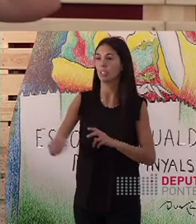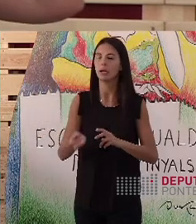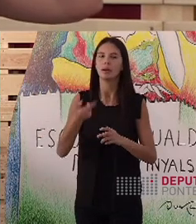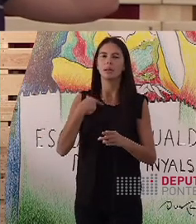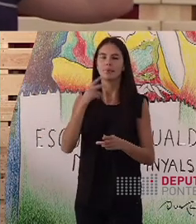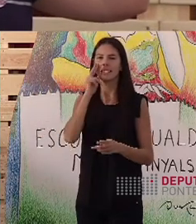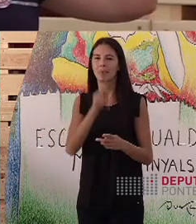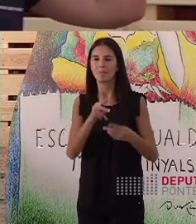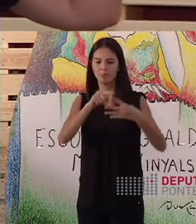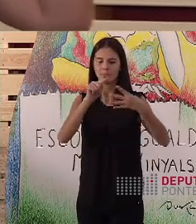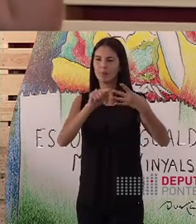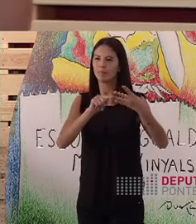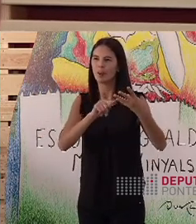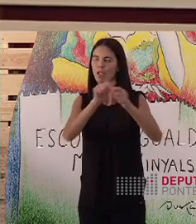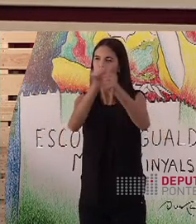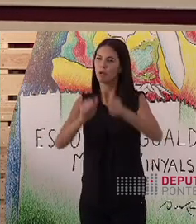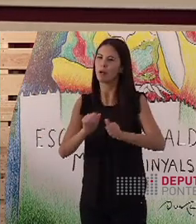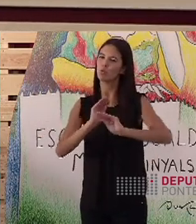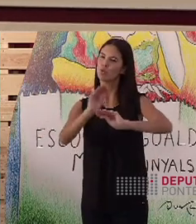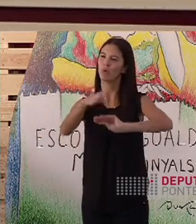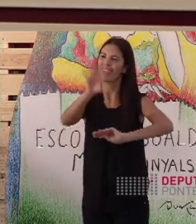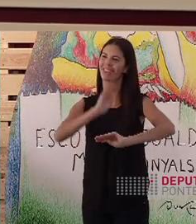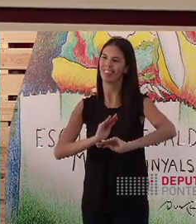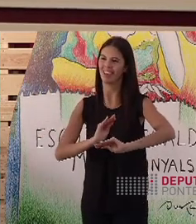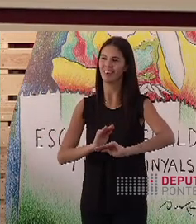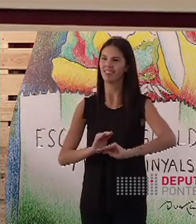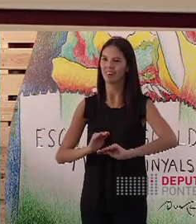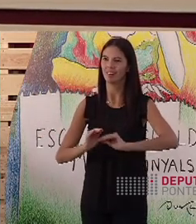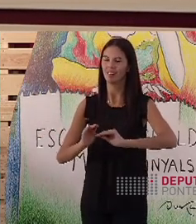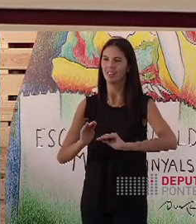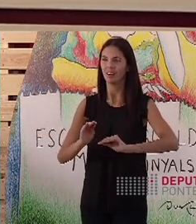manifesto cales son as súas maneiras de entender, vale,